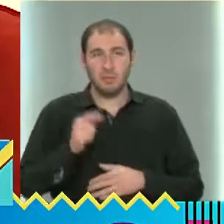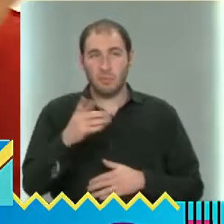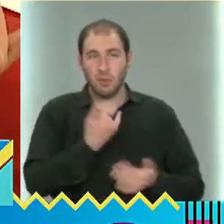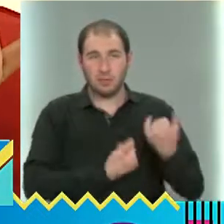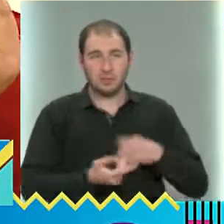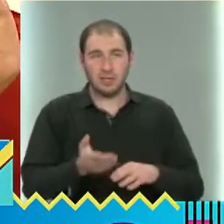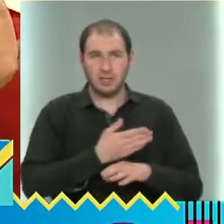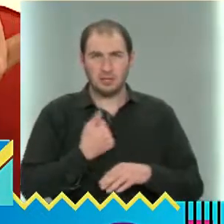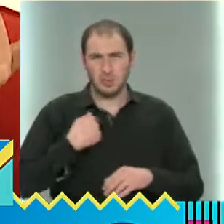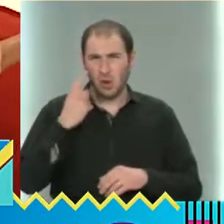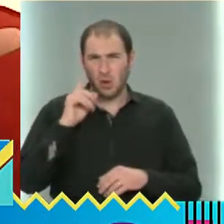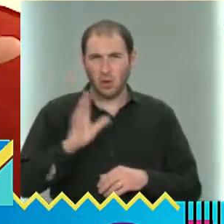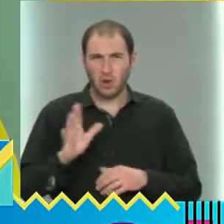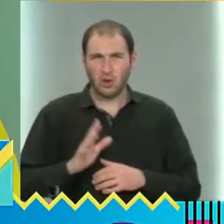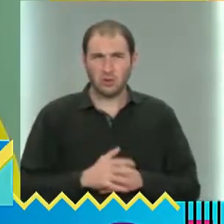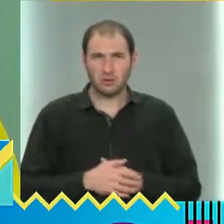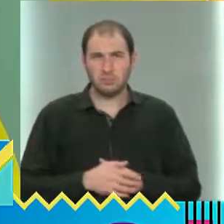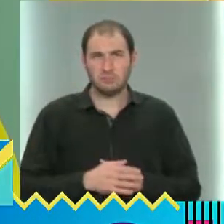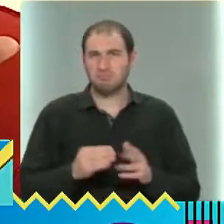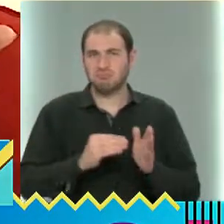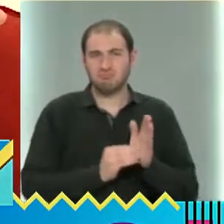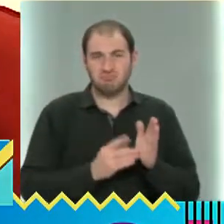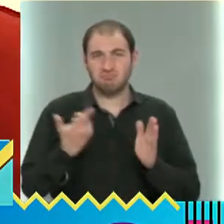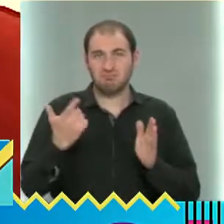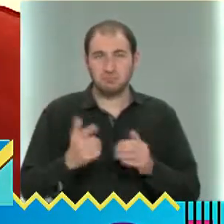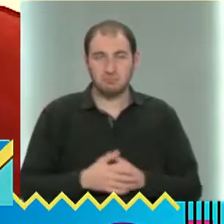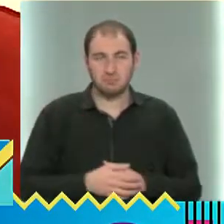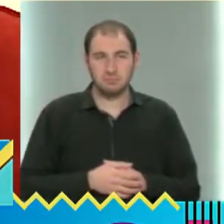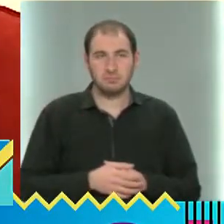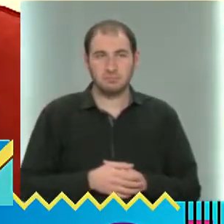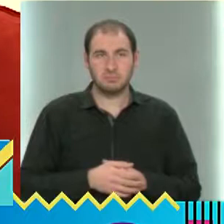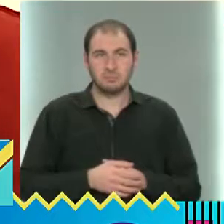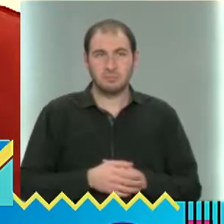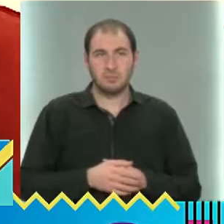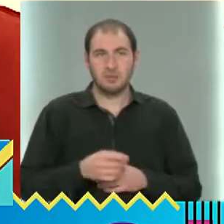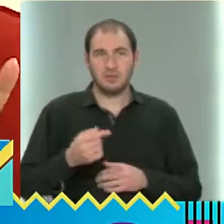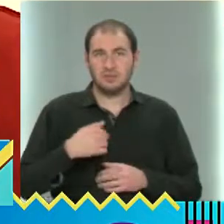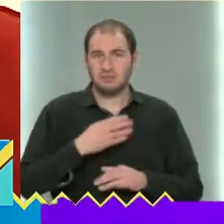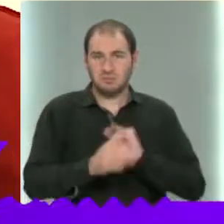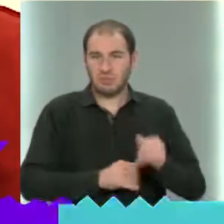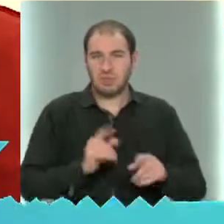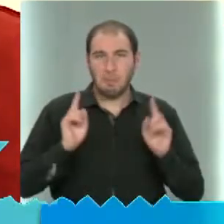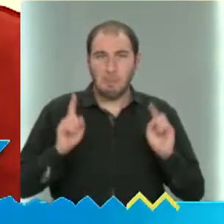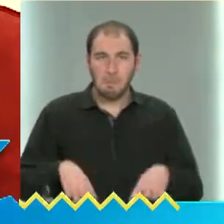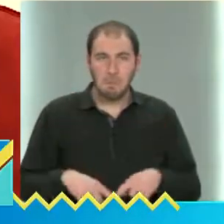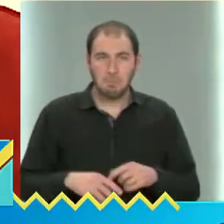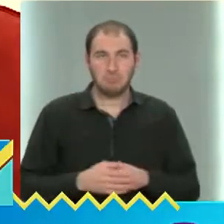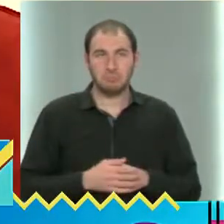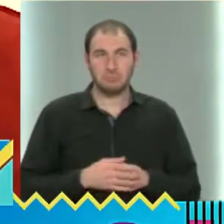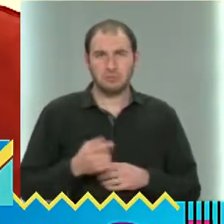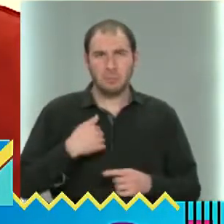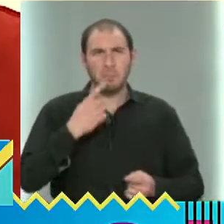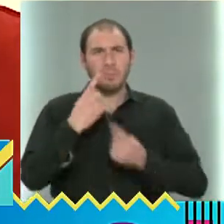nombraste recién yo no los conozco, no están. Hay una cosa que yo no le tengo explicación, hace mucho